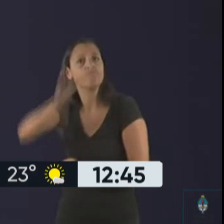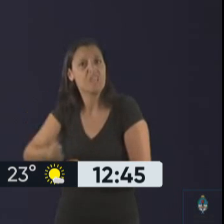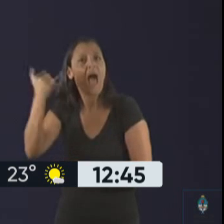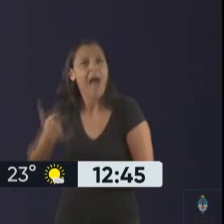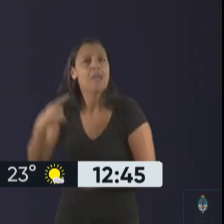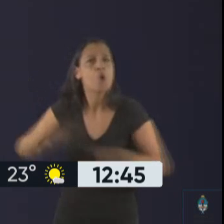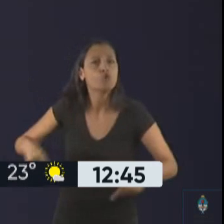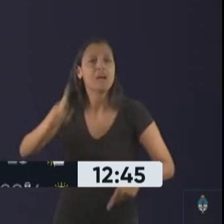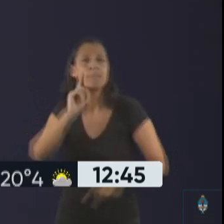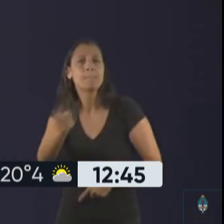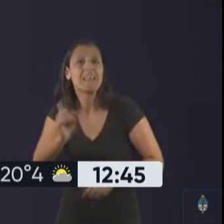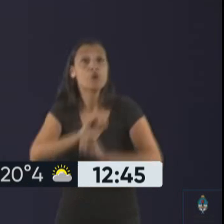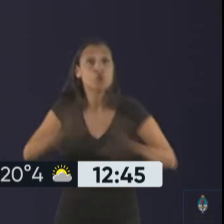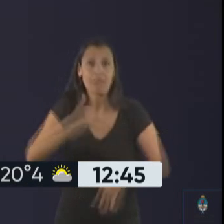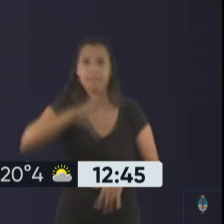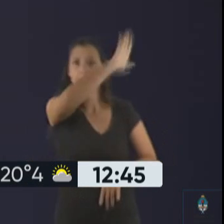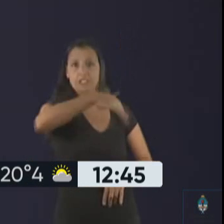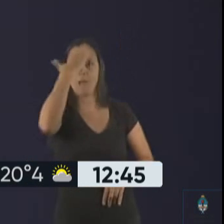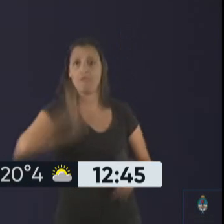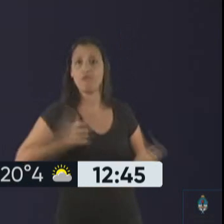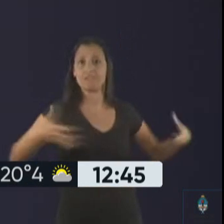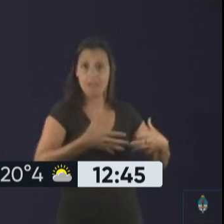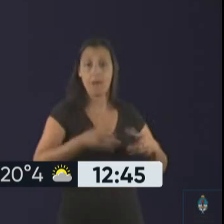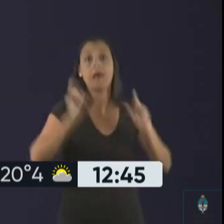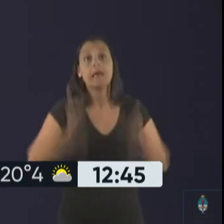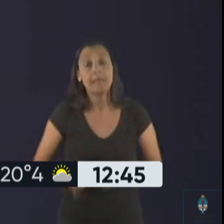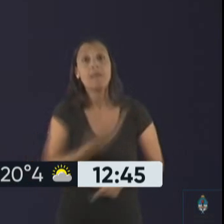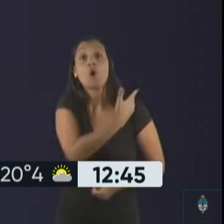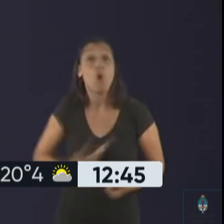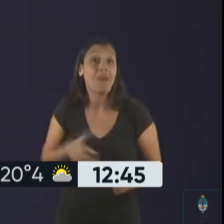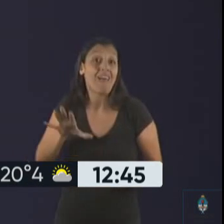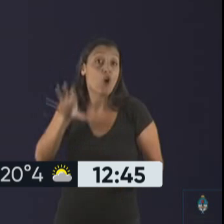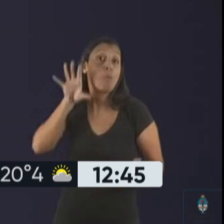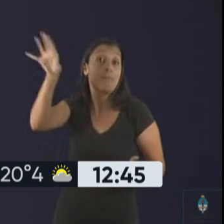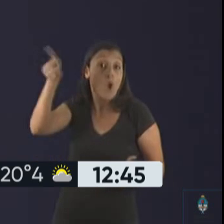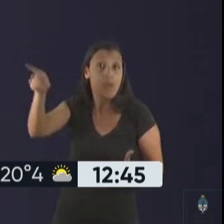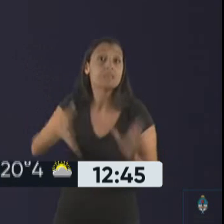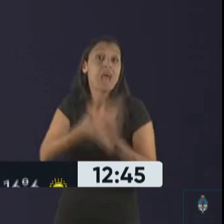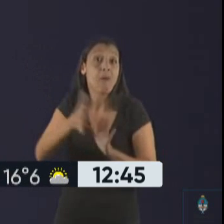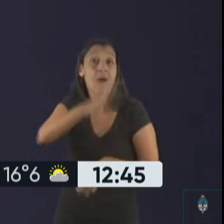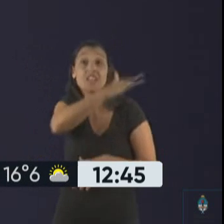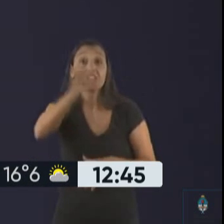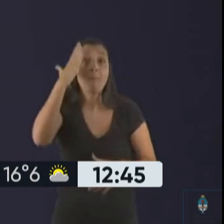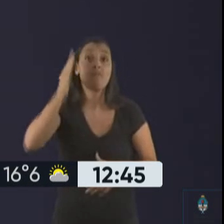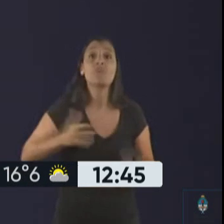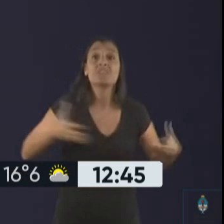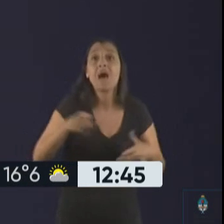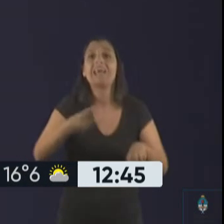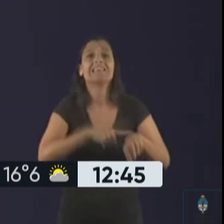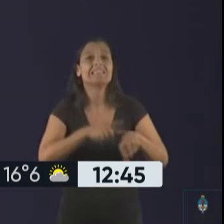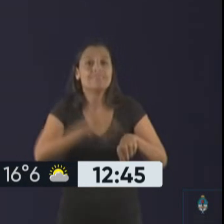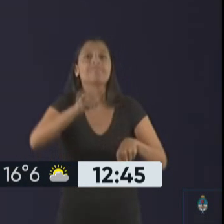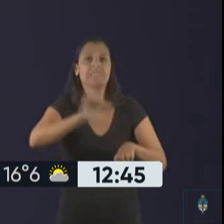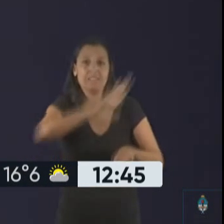terroristas y con la anuencia del gobernador de la provincia en donde van a intervenir las Fuerzas Armadas. Solamente en esos supuestos las